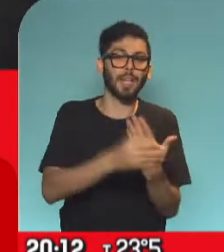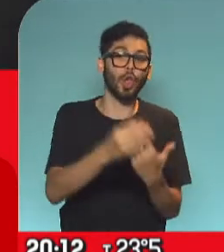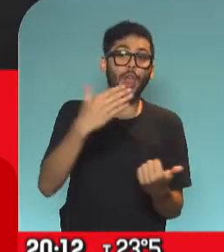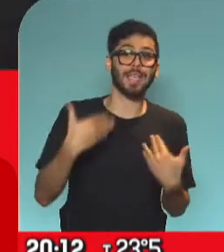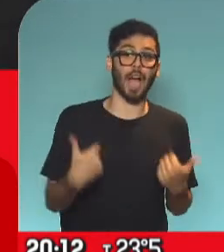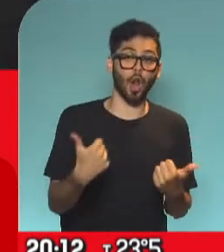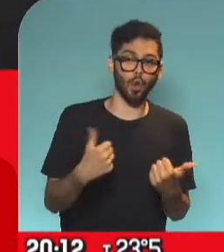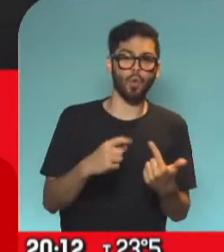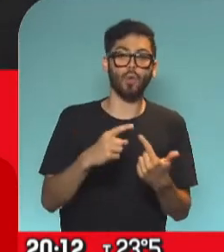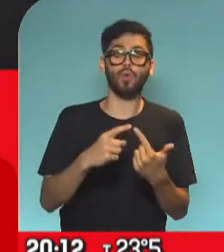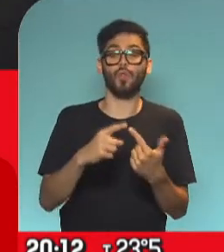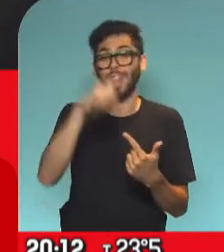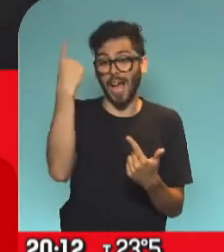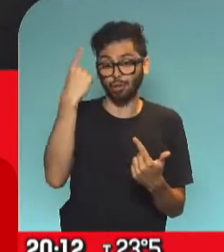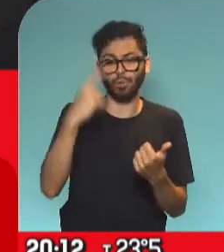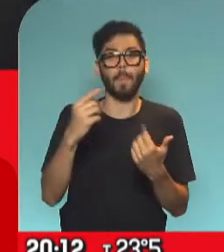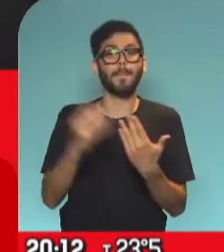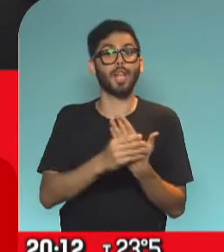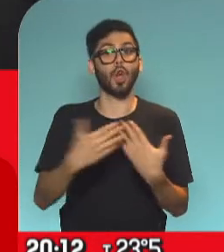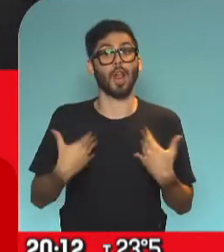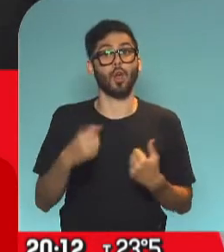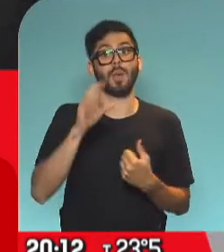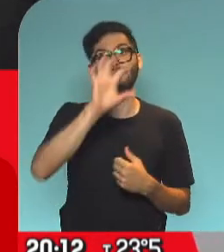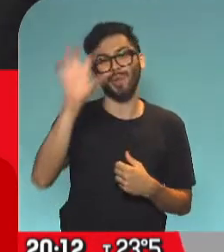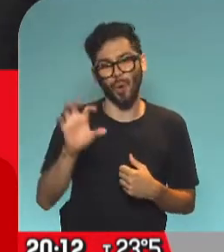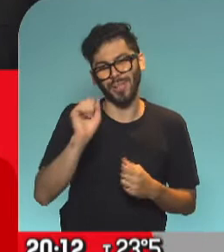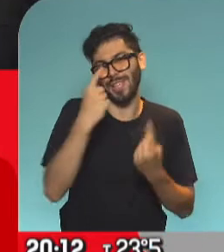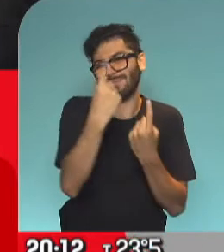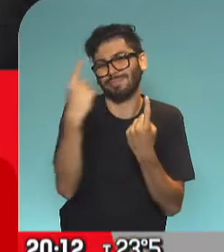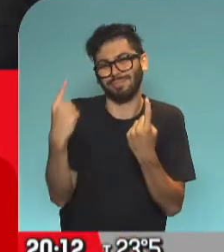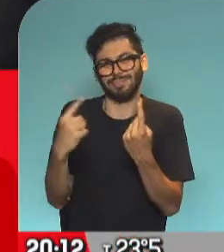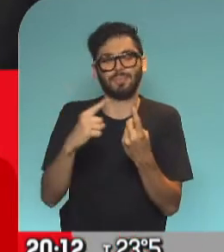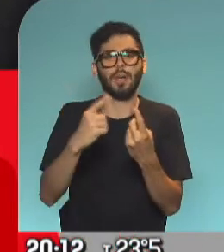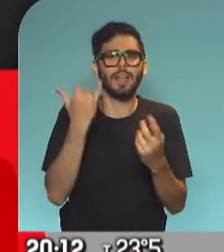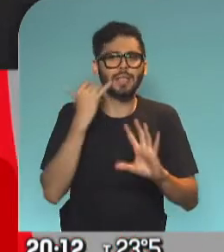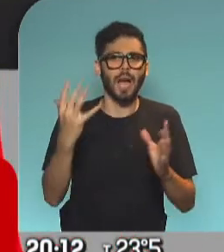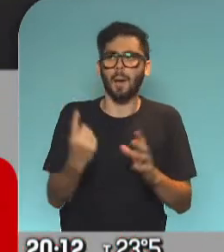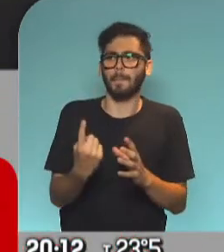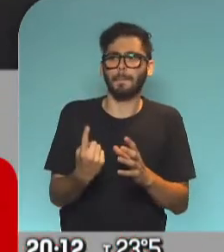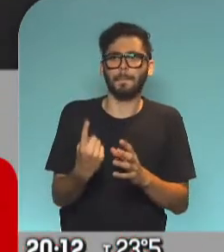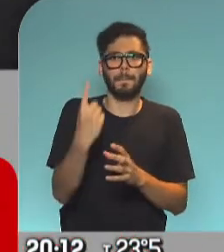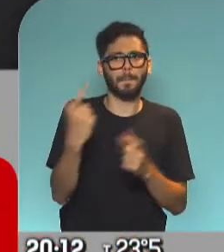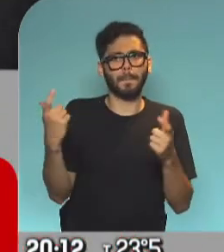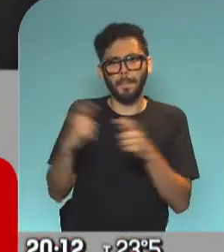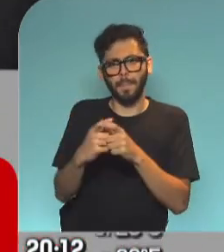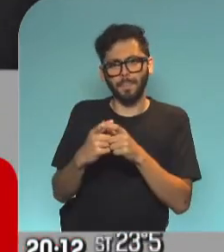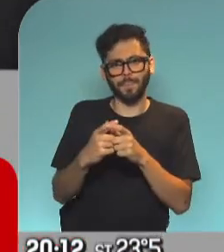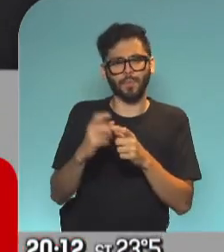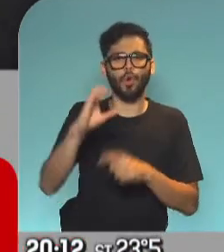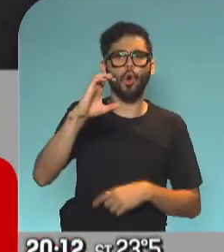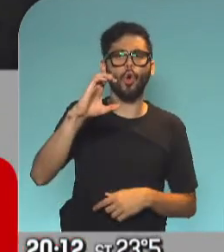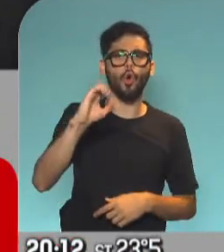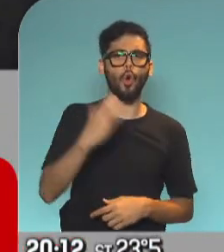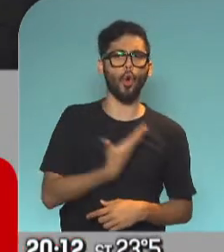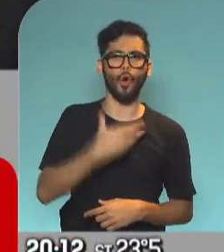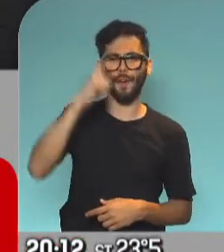Ministerio de Salud de las provincias y de cada una de las provincias. Ya hicimos una primera reunión entre el COFESA, que